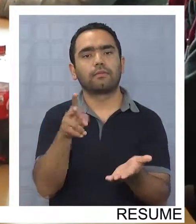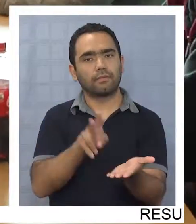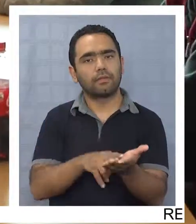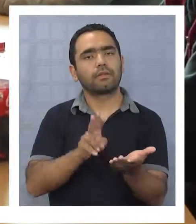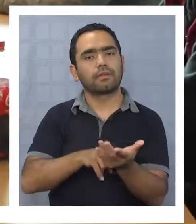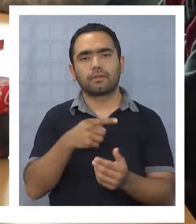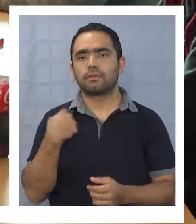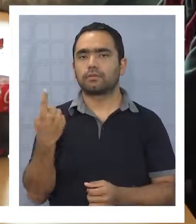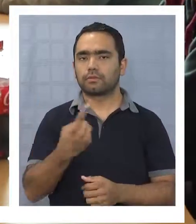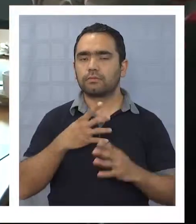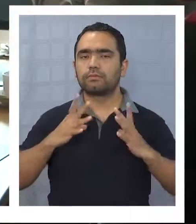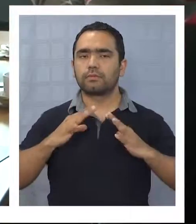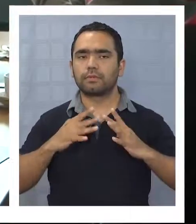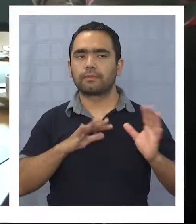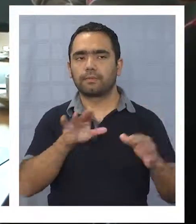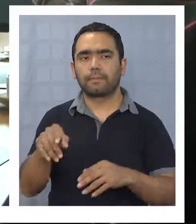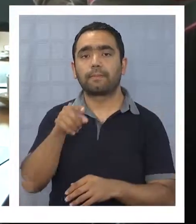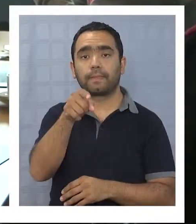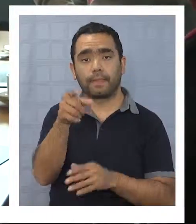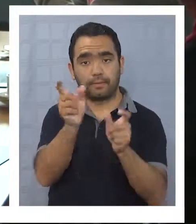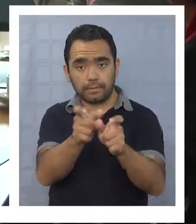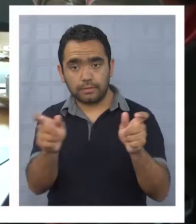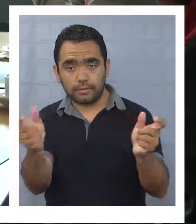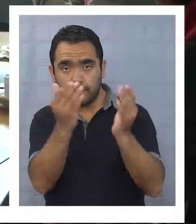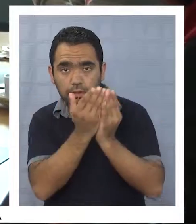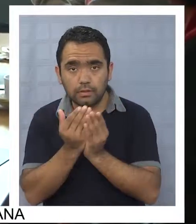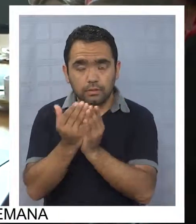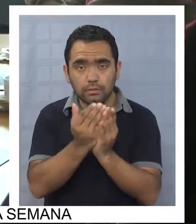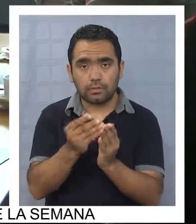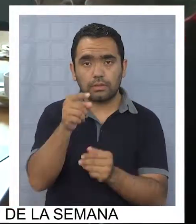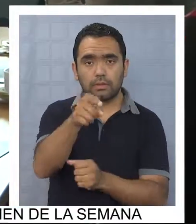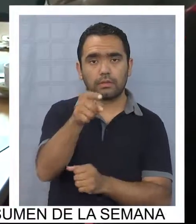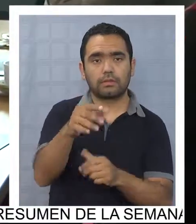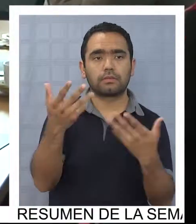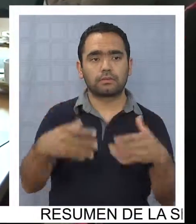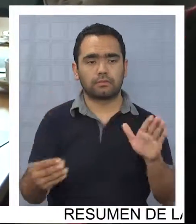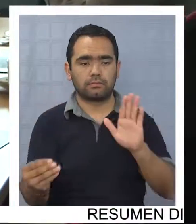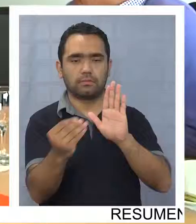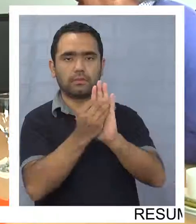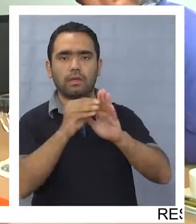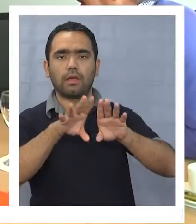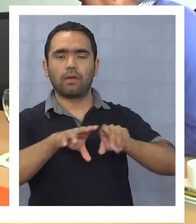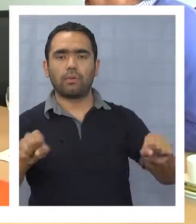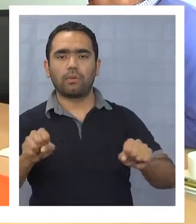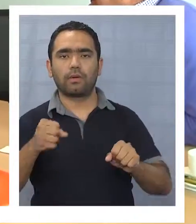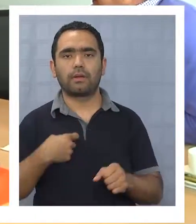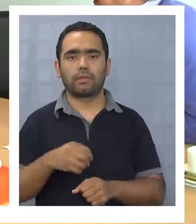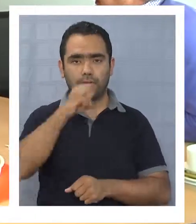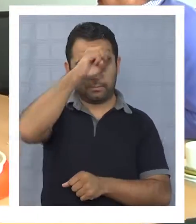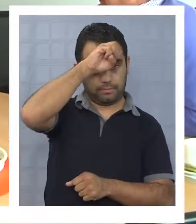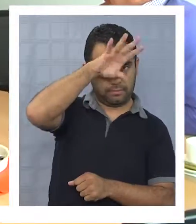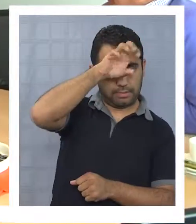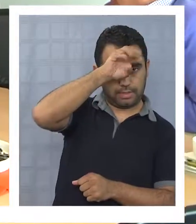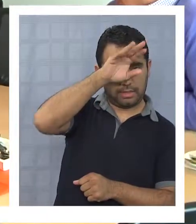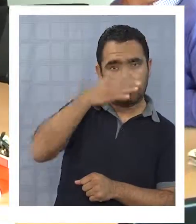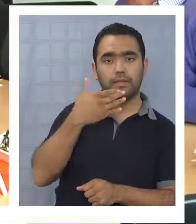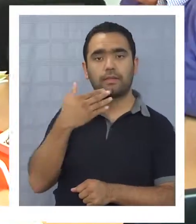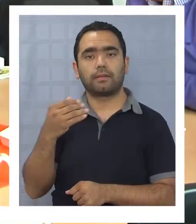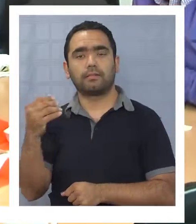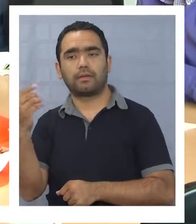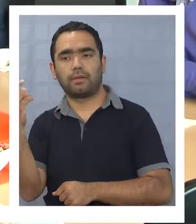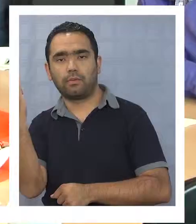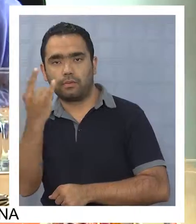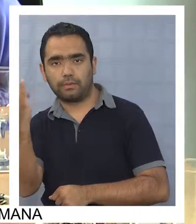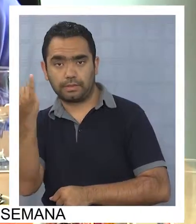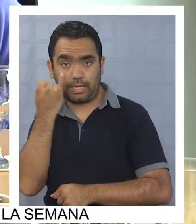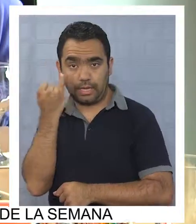Y la verdad es que nosotros nos sentimos muy contentos. Este aporte a los estudiantes se encuentra dentro del convenio de colaboración entre TEC, Quebrada Blanca y